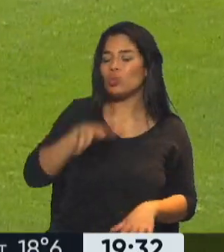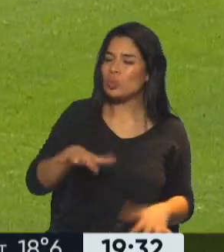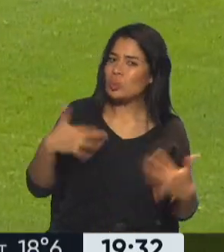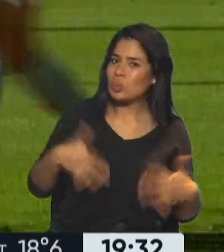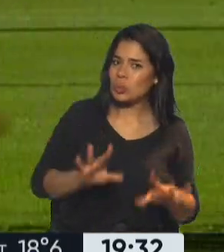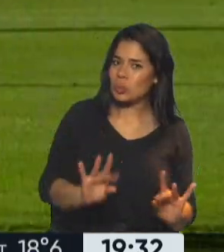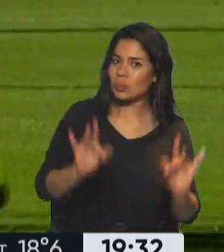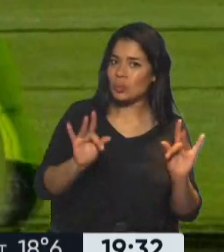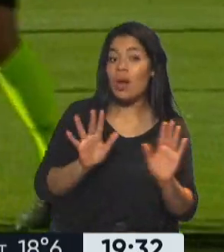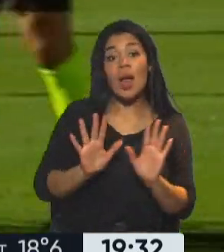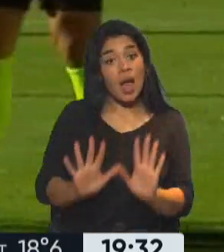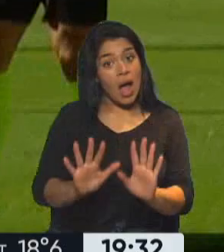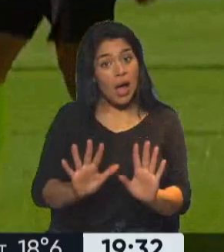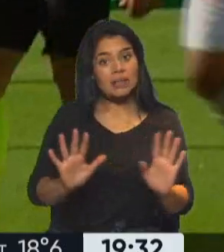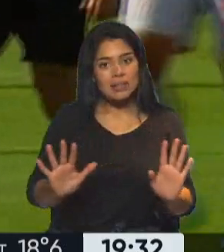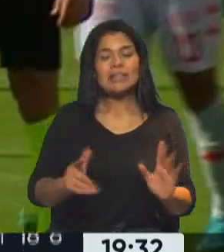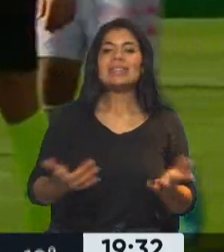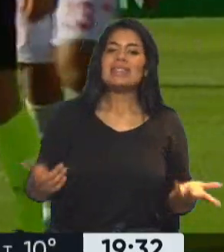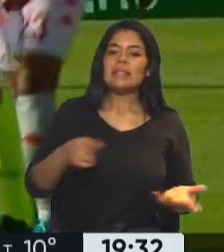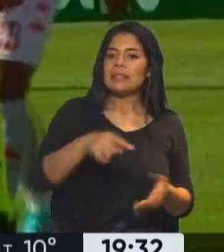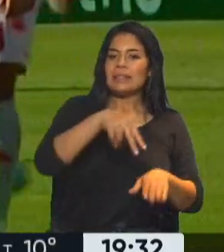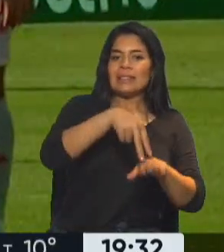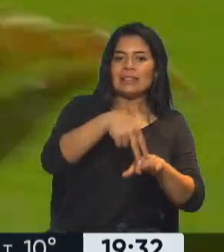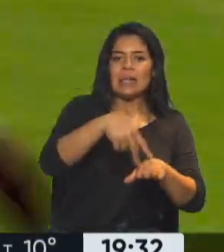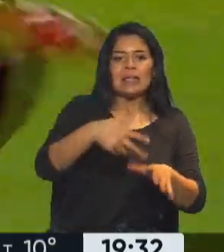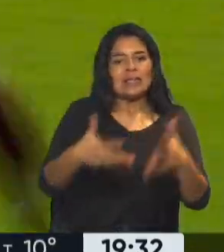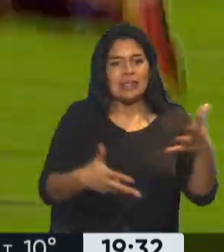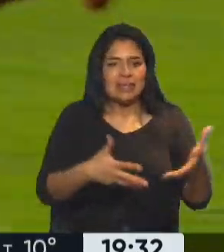Y de esta manera, pierde un hombre.